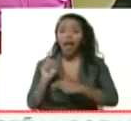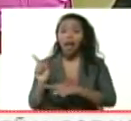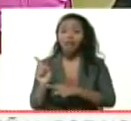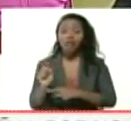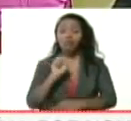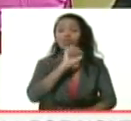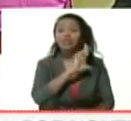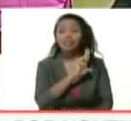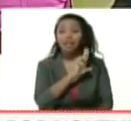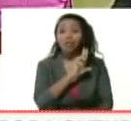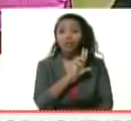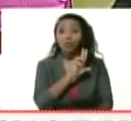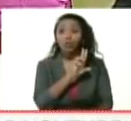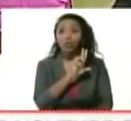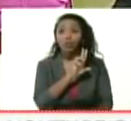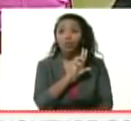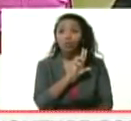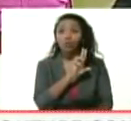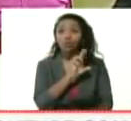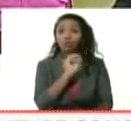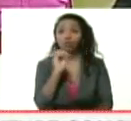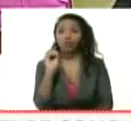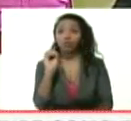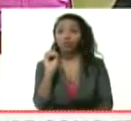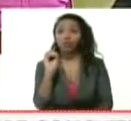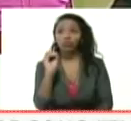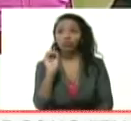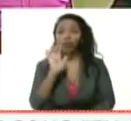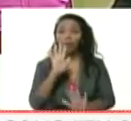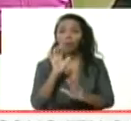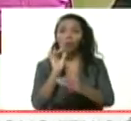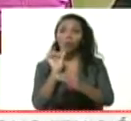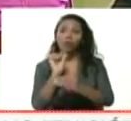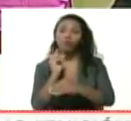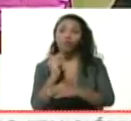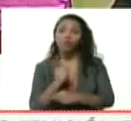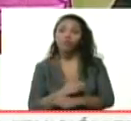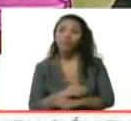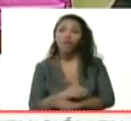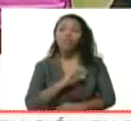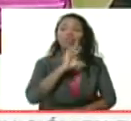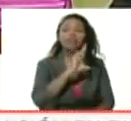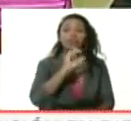300, que tenemos el número exacto,